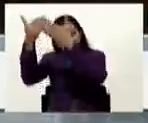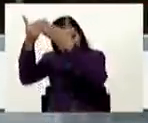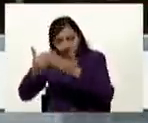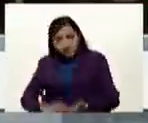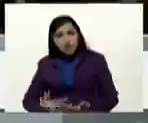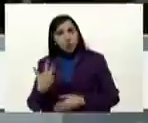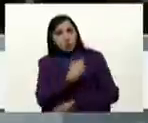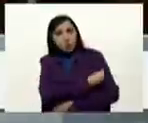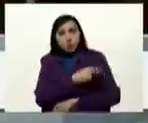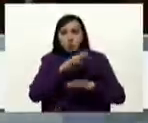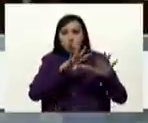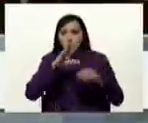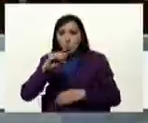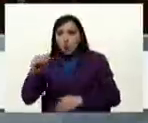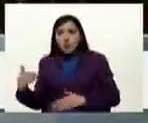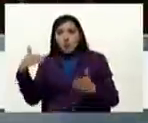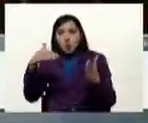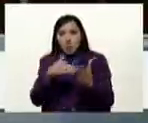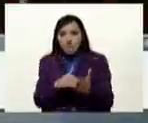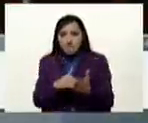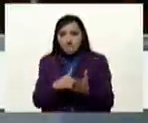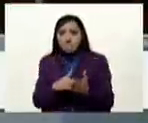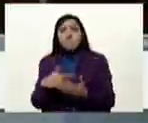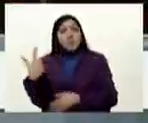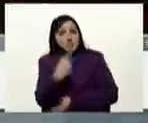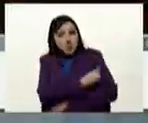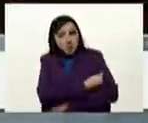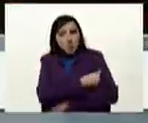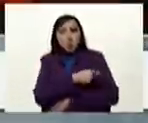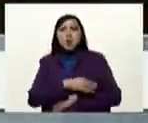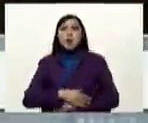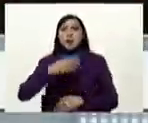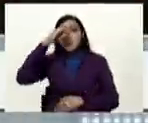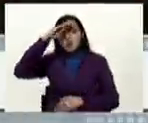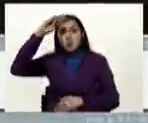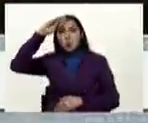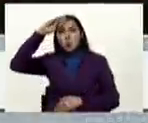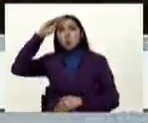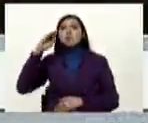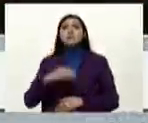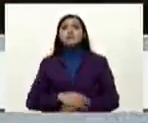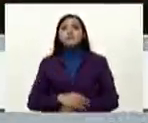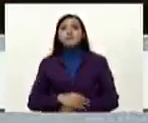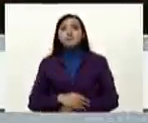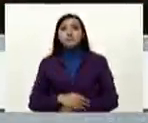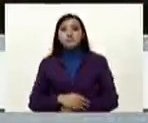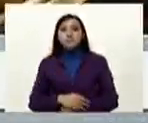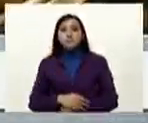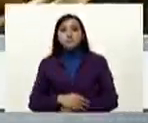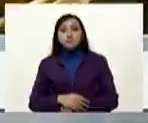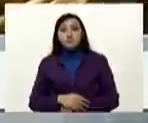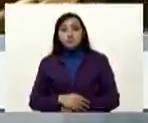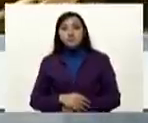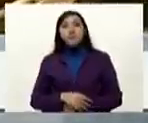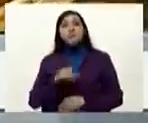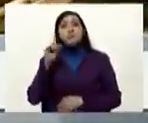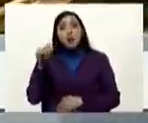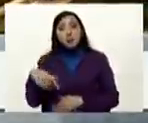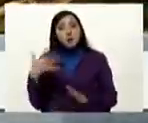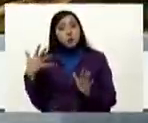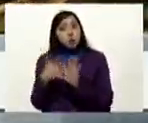estas 900.000 vacunas Abdala a Venezuela como parte